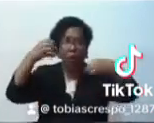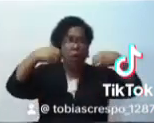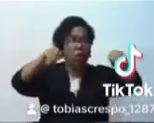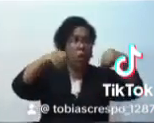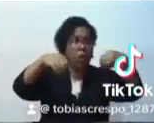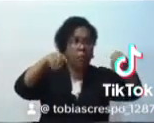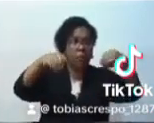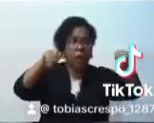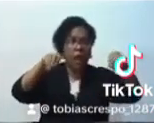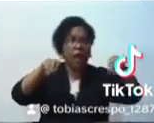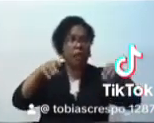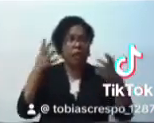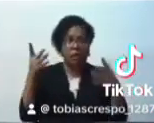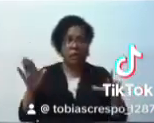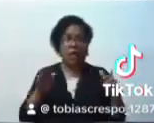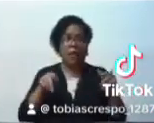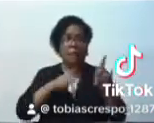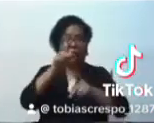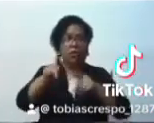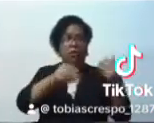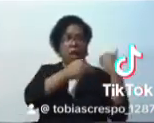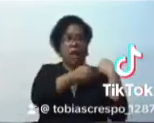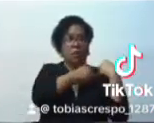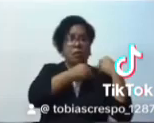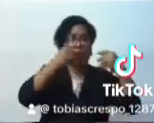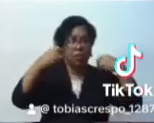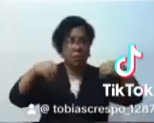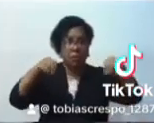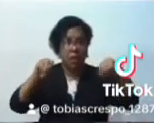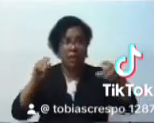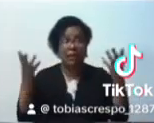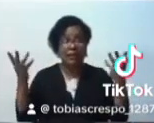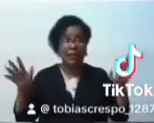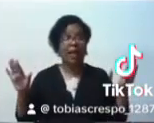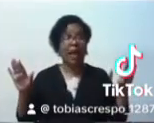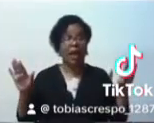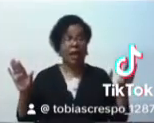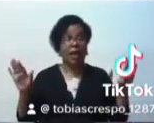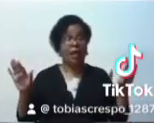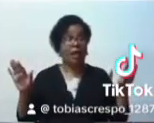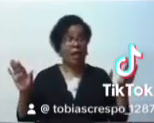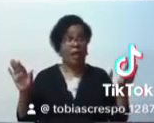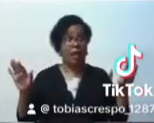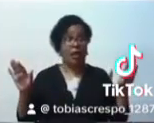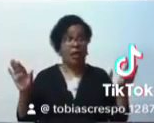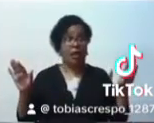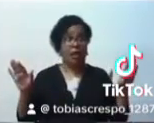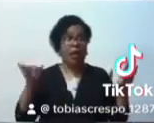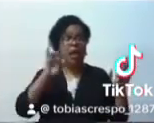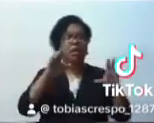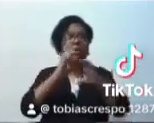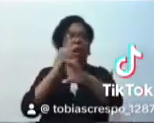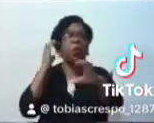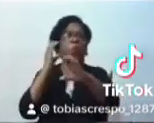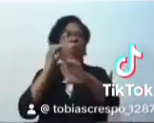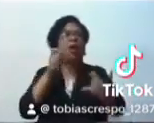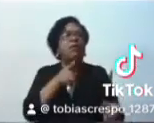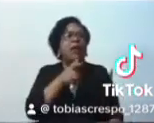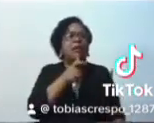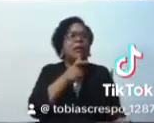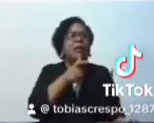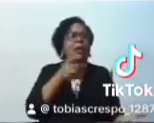marcas, ya están los suplidores. No se le ha dicho al país quiénes van a suplir esas guaguas escolares.